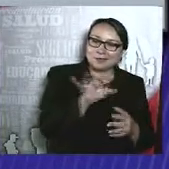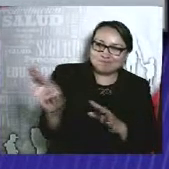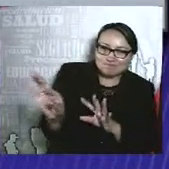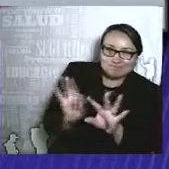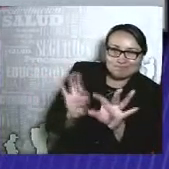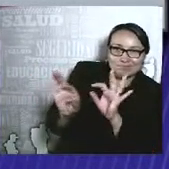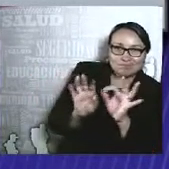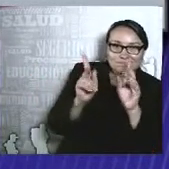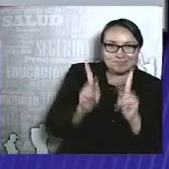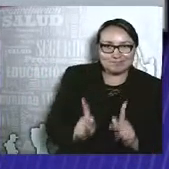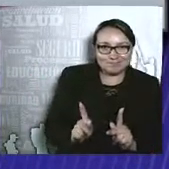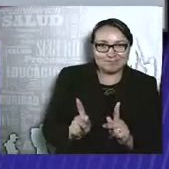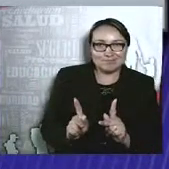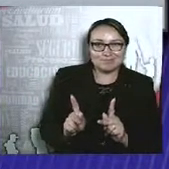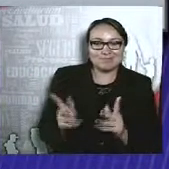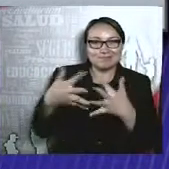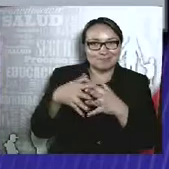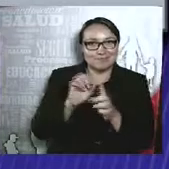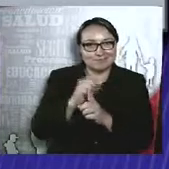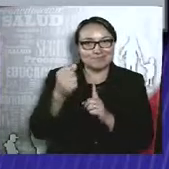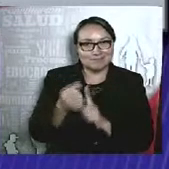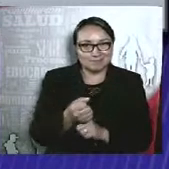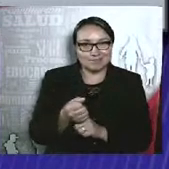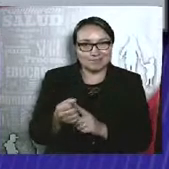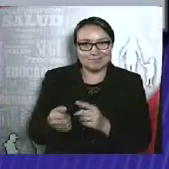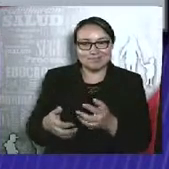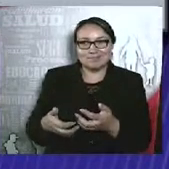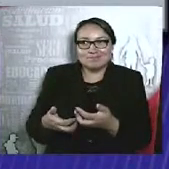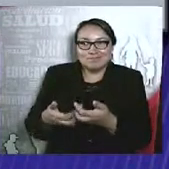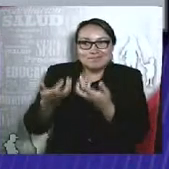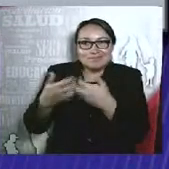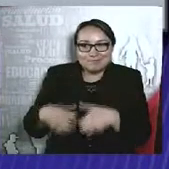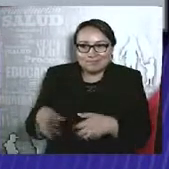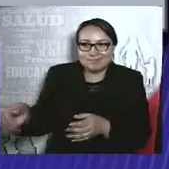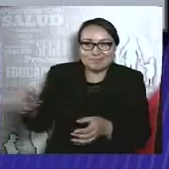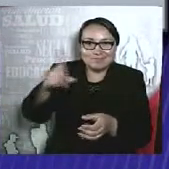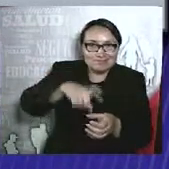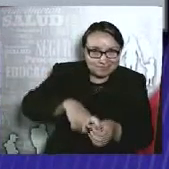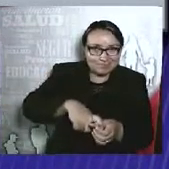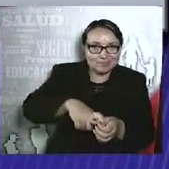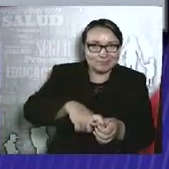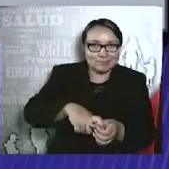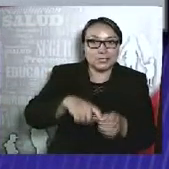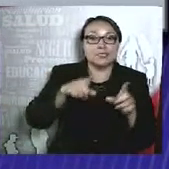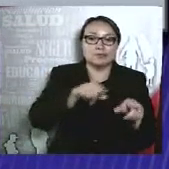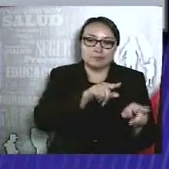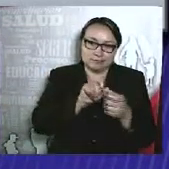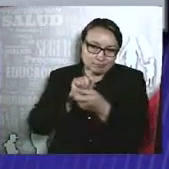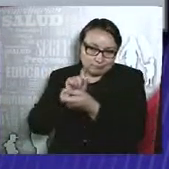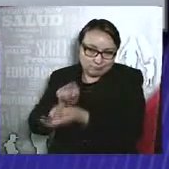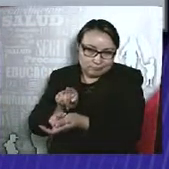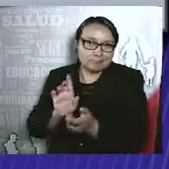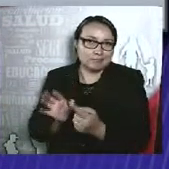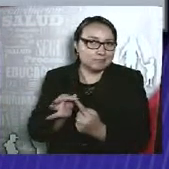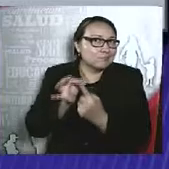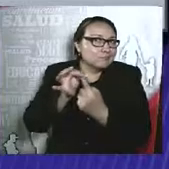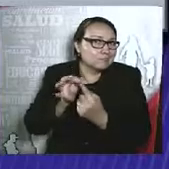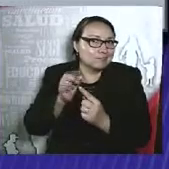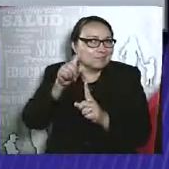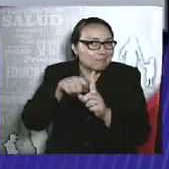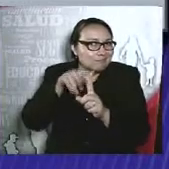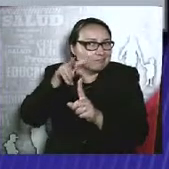en los primeros meses, que cuando vinculan a una persona en proceso de reintegración, y además que le genera algún tipo de incentivo, especialmente en